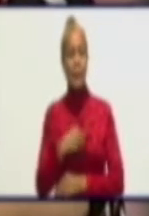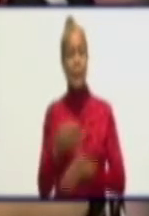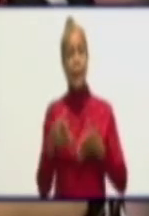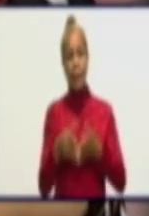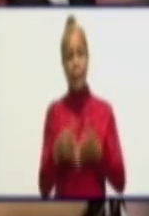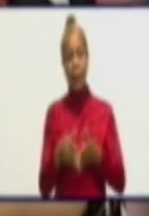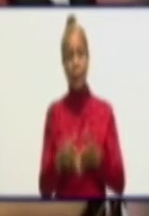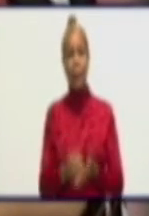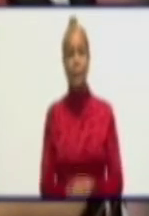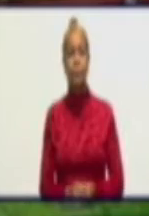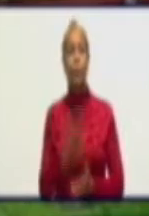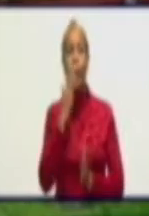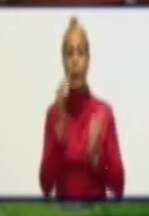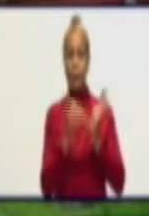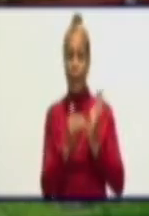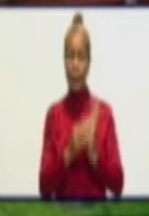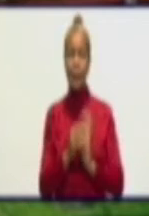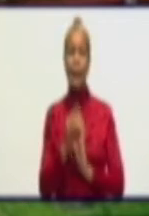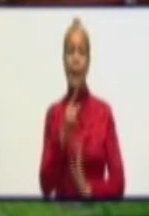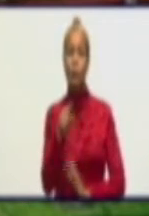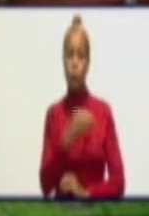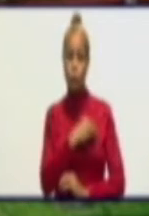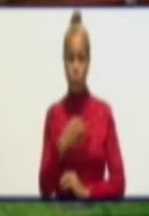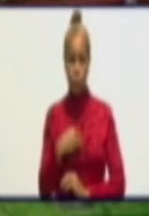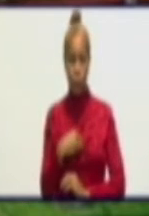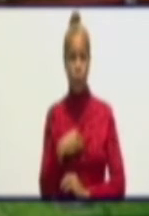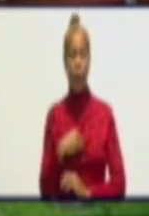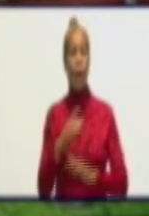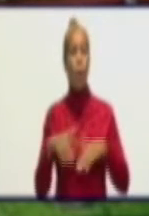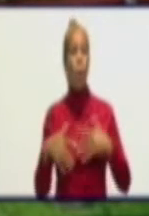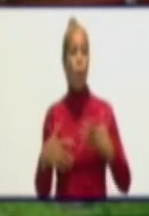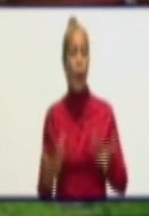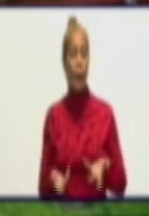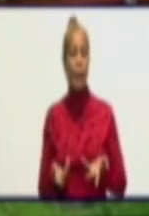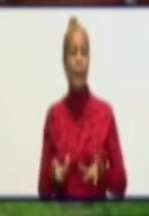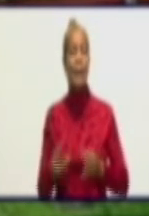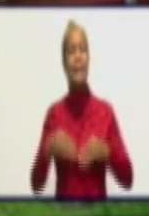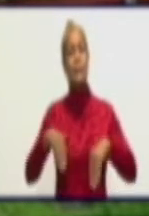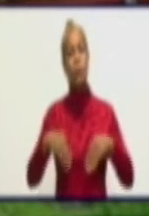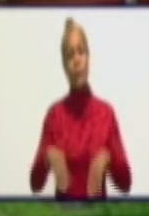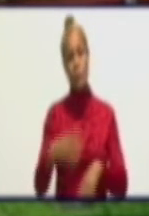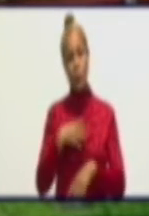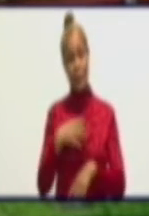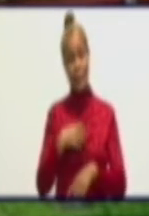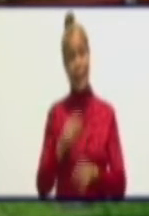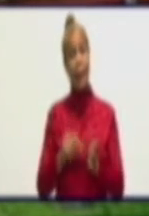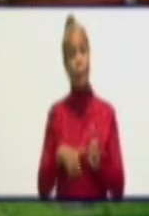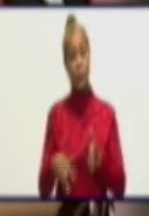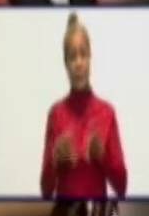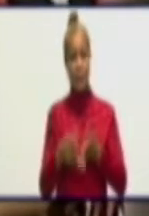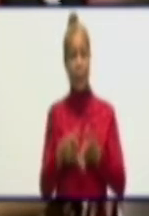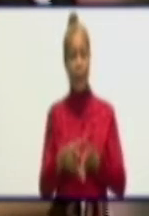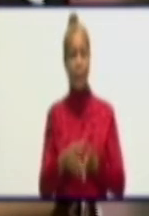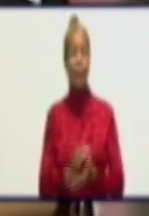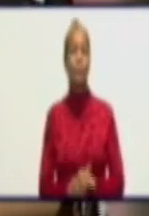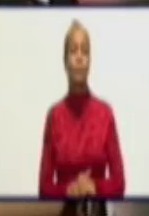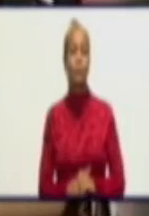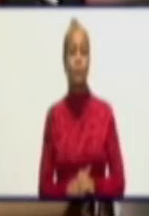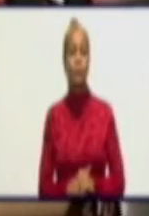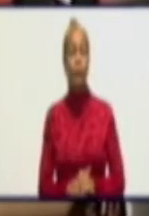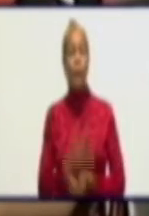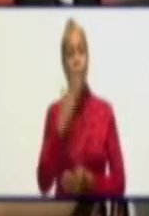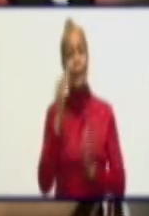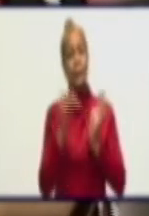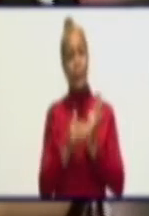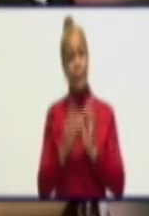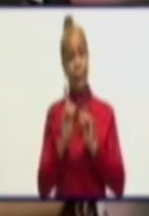Doctora, muy buenas tardes. ¿Cuál es la situación que hoy presenta la provincia relacionada con la COVID-19? Sí, buenas tardes, Jorge, para ti, para